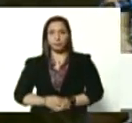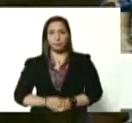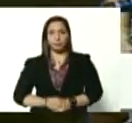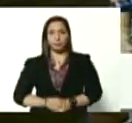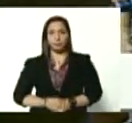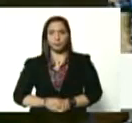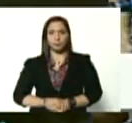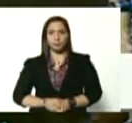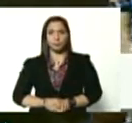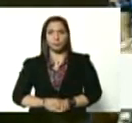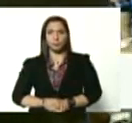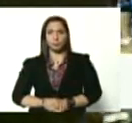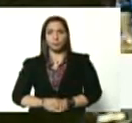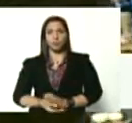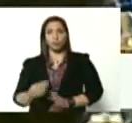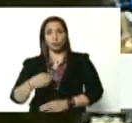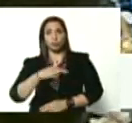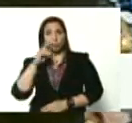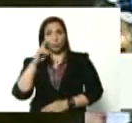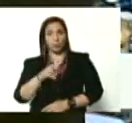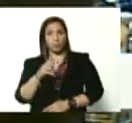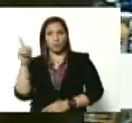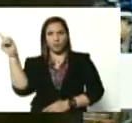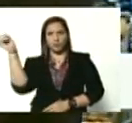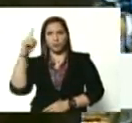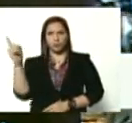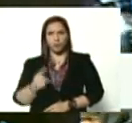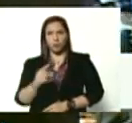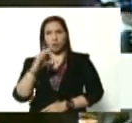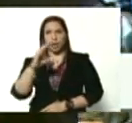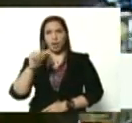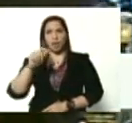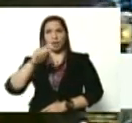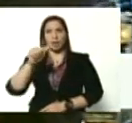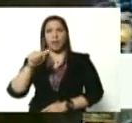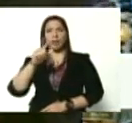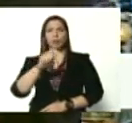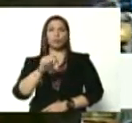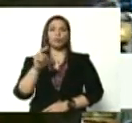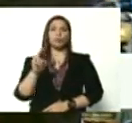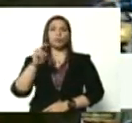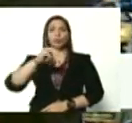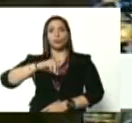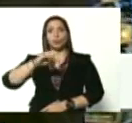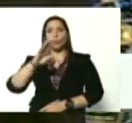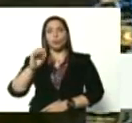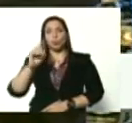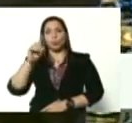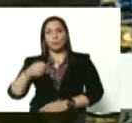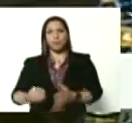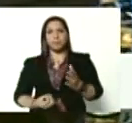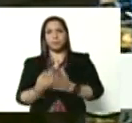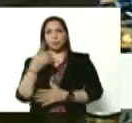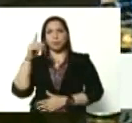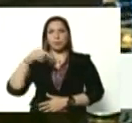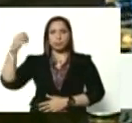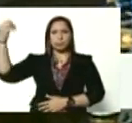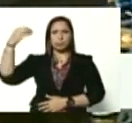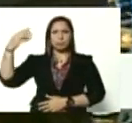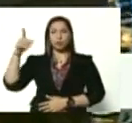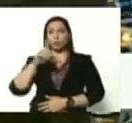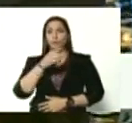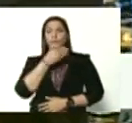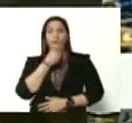y en su aura utilizamos los relámpagos del catatumbo y la flor de la capa de ozono pero no es fácil para nuestro país